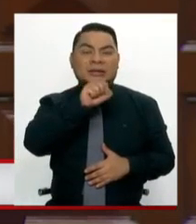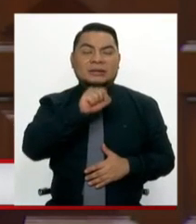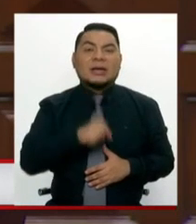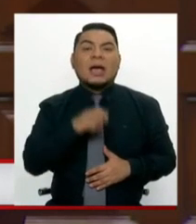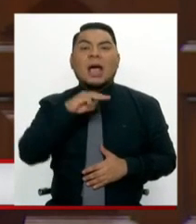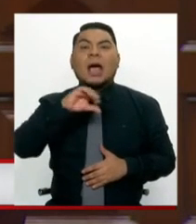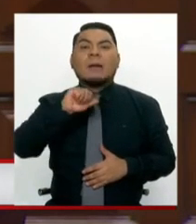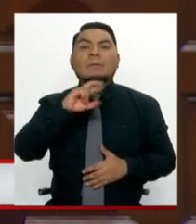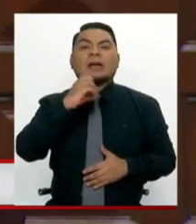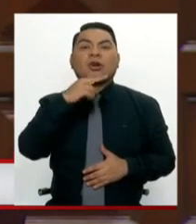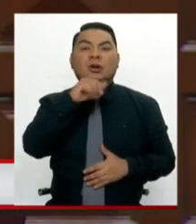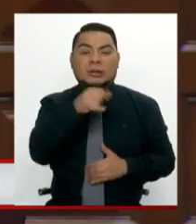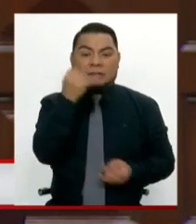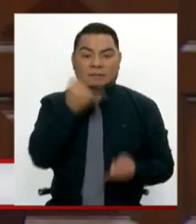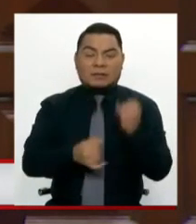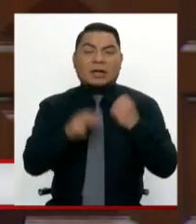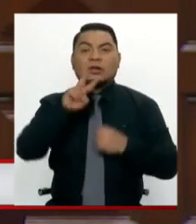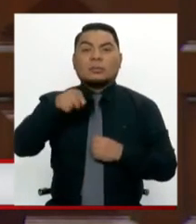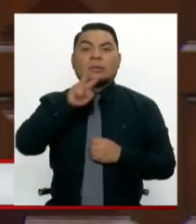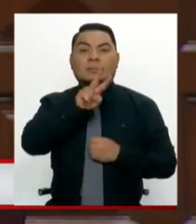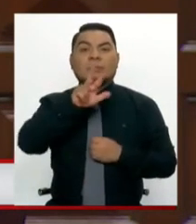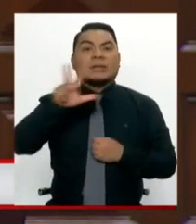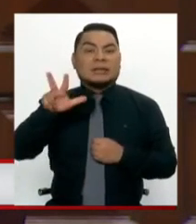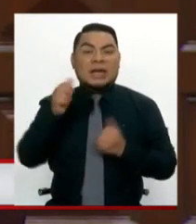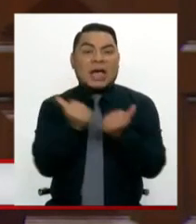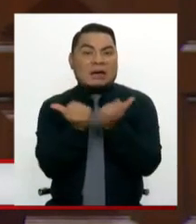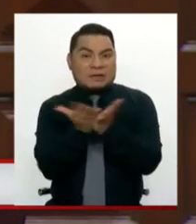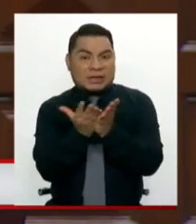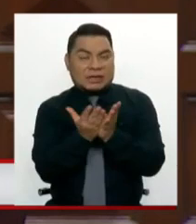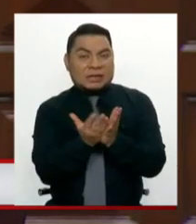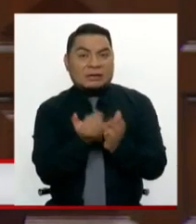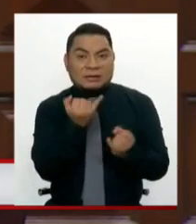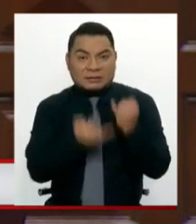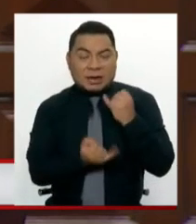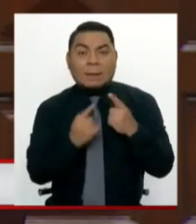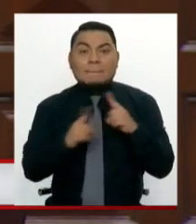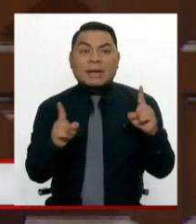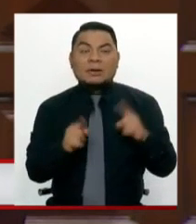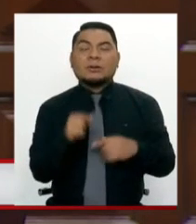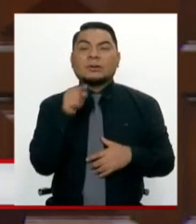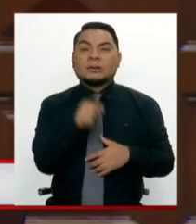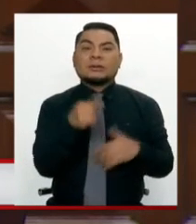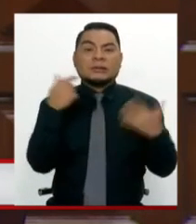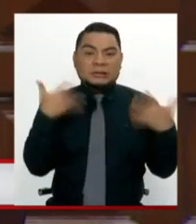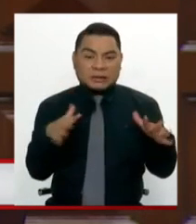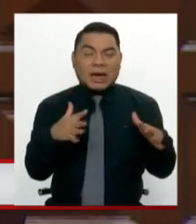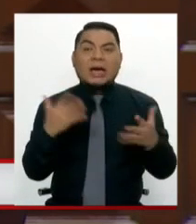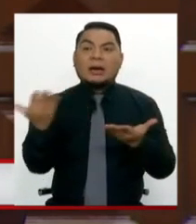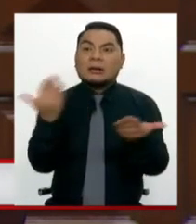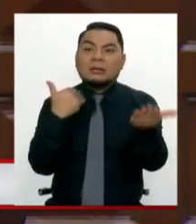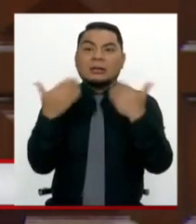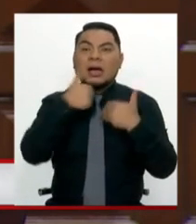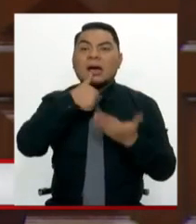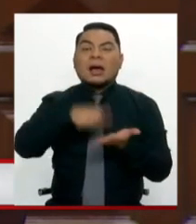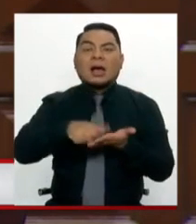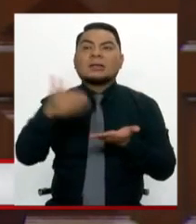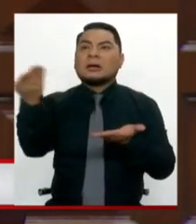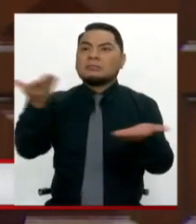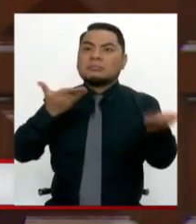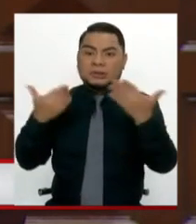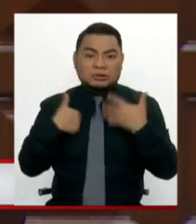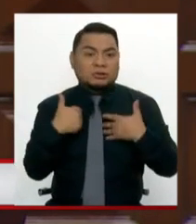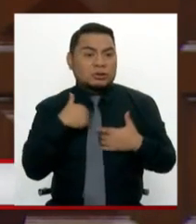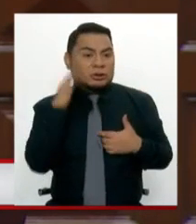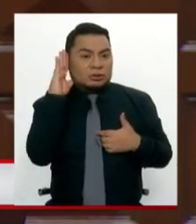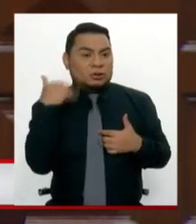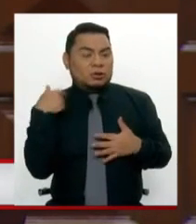el mismo que concluirá en abril 2023. Sin embargo, es de destacar que ya se está recibiendo cartas de intención